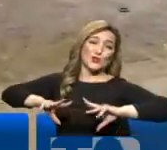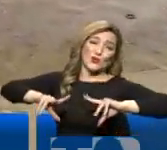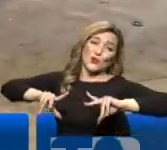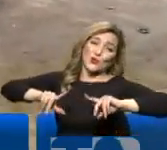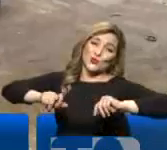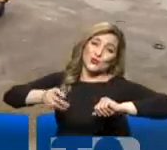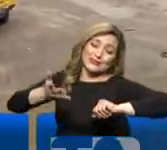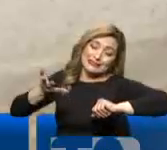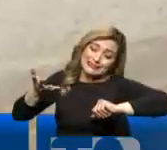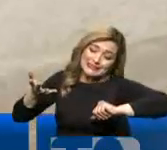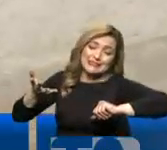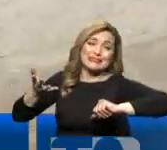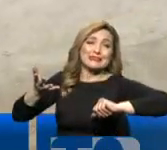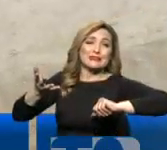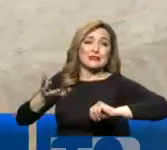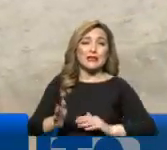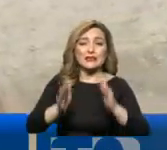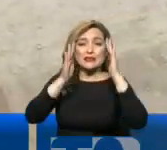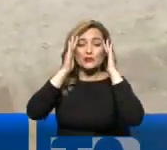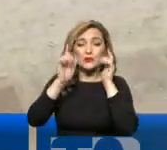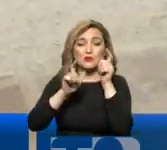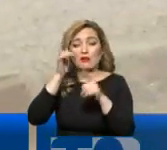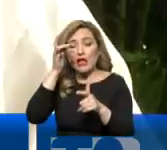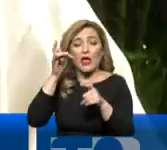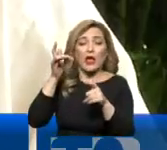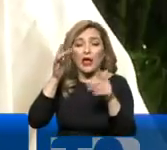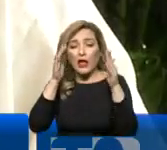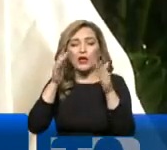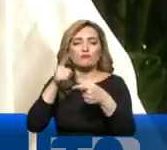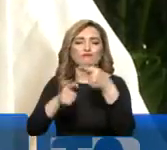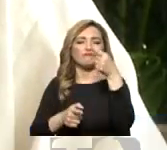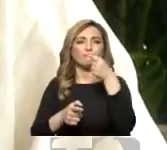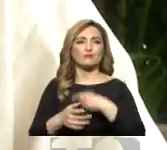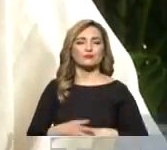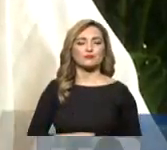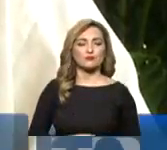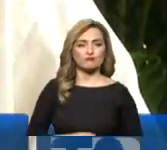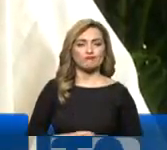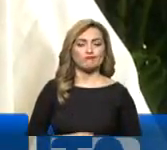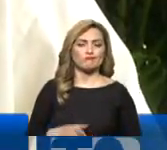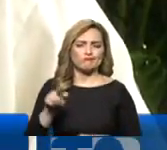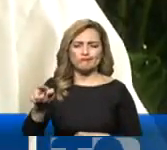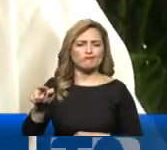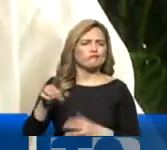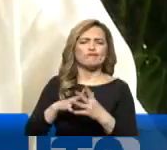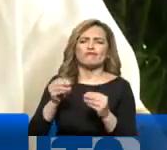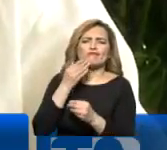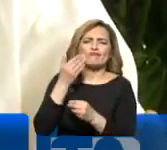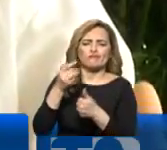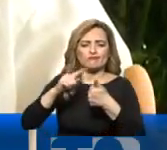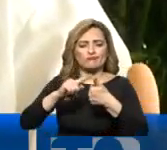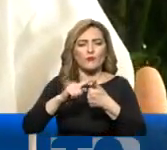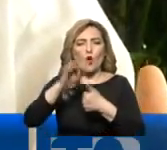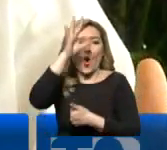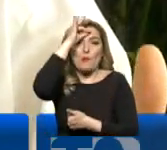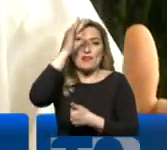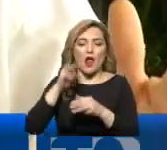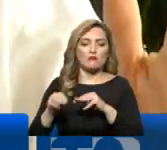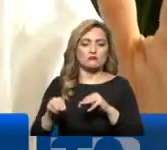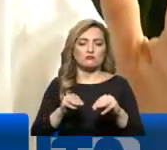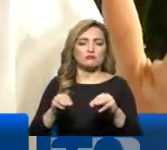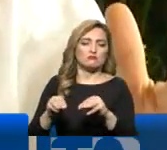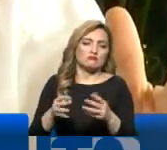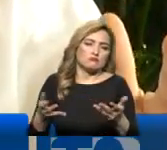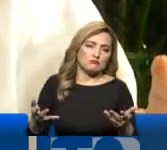corrupción y que dejó sin atención a sus habitantes. Estamos considerando varias opciones. Quizás un hospital móvil que no